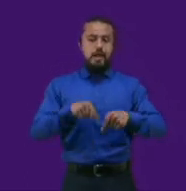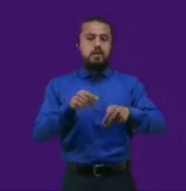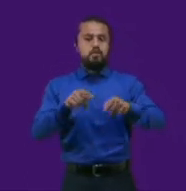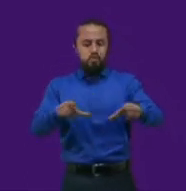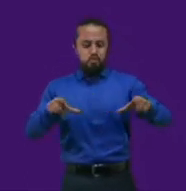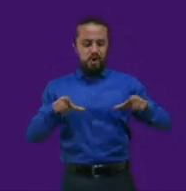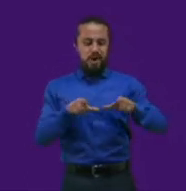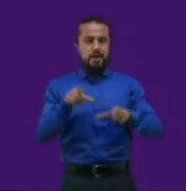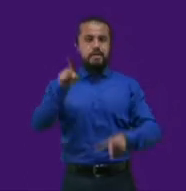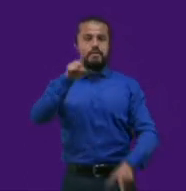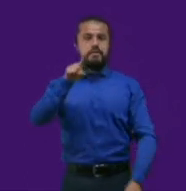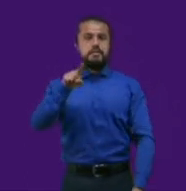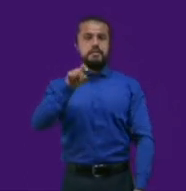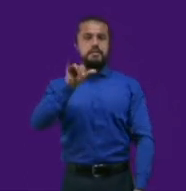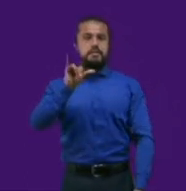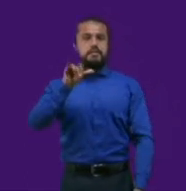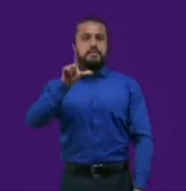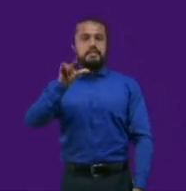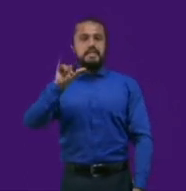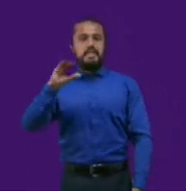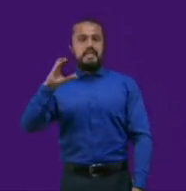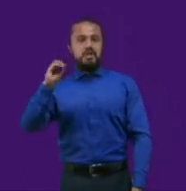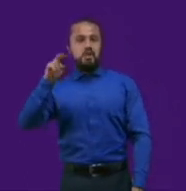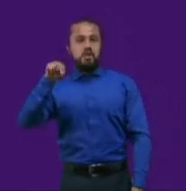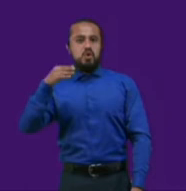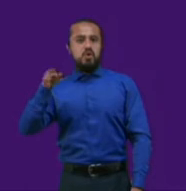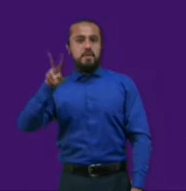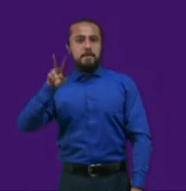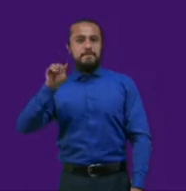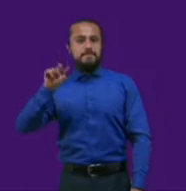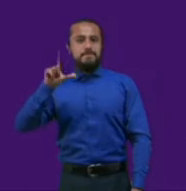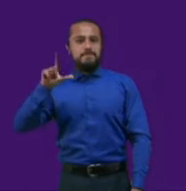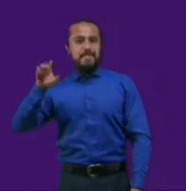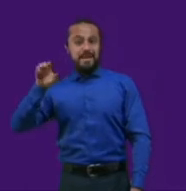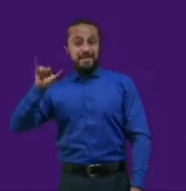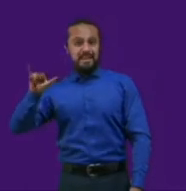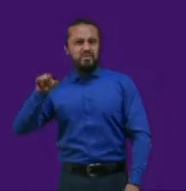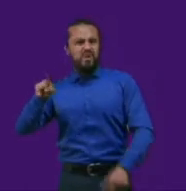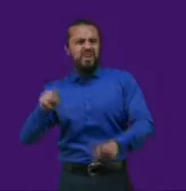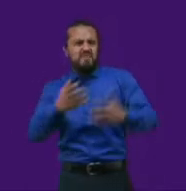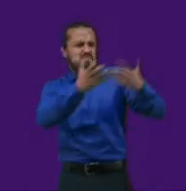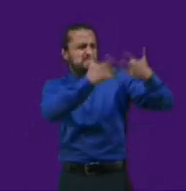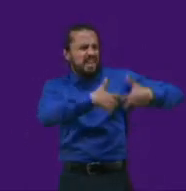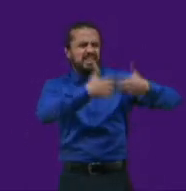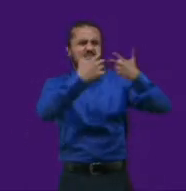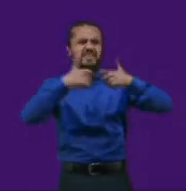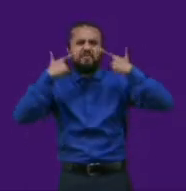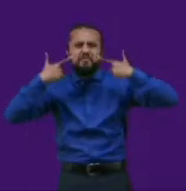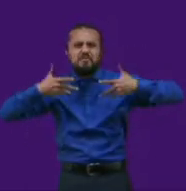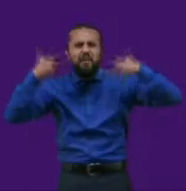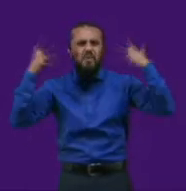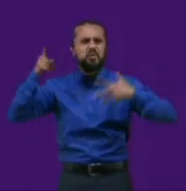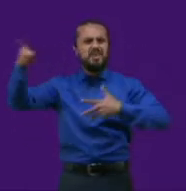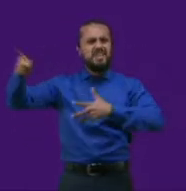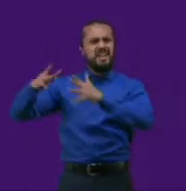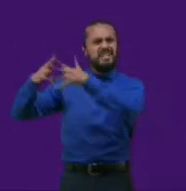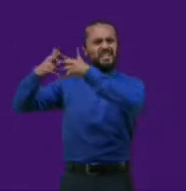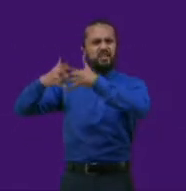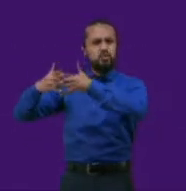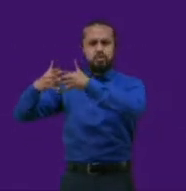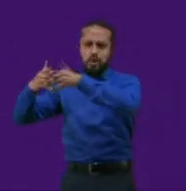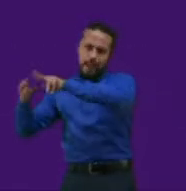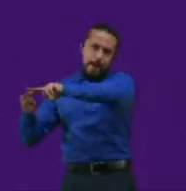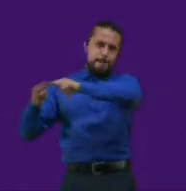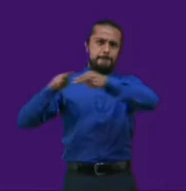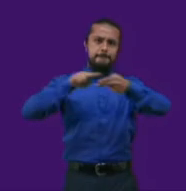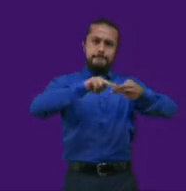Vamos hoy a pasar los siguientes 90 minutos conociendo un poco historias reales de emprendedores colombianos que han